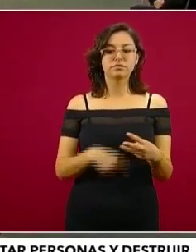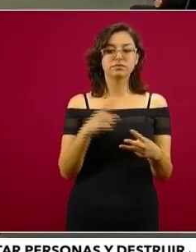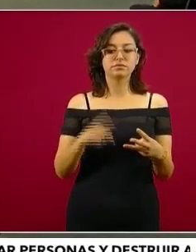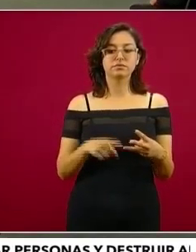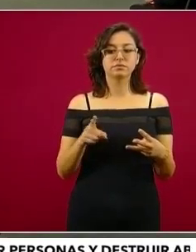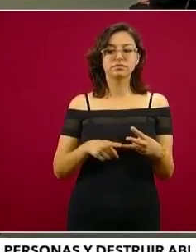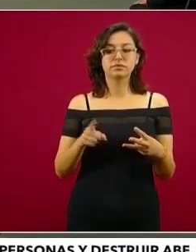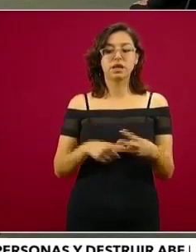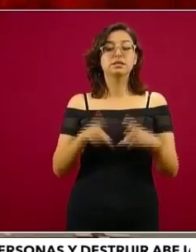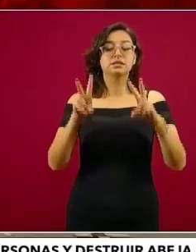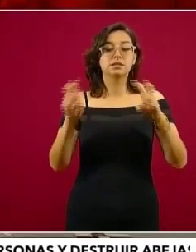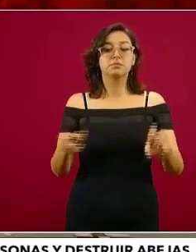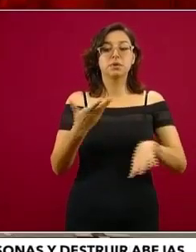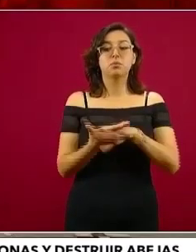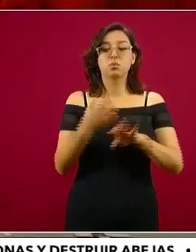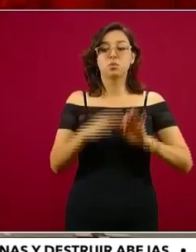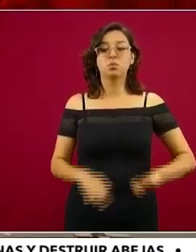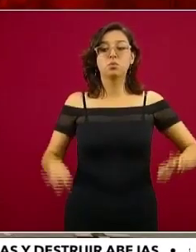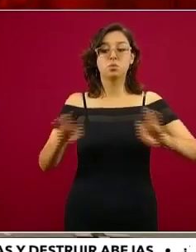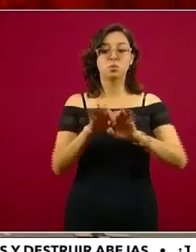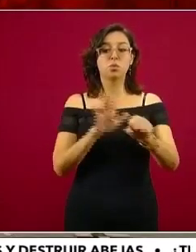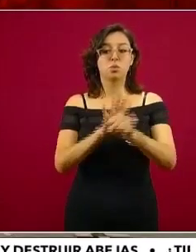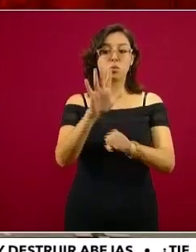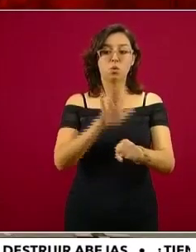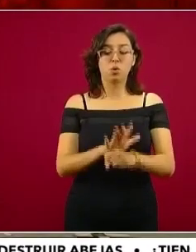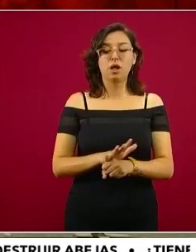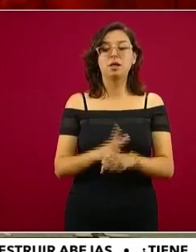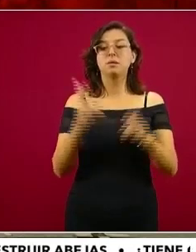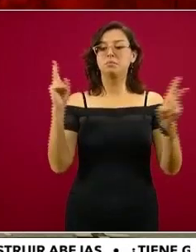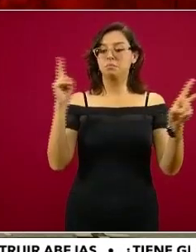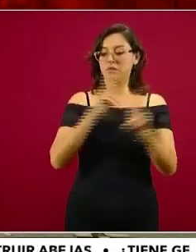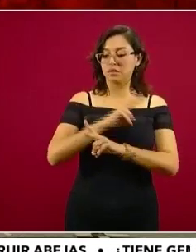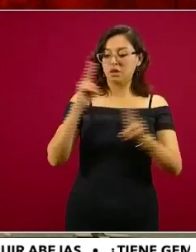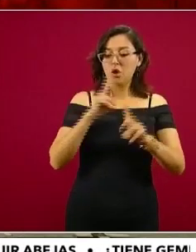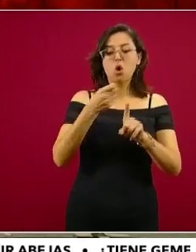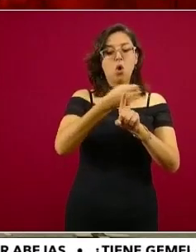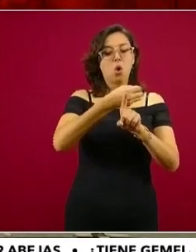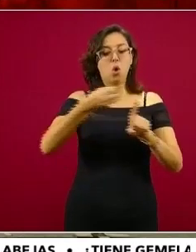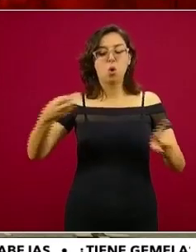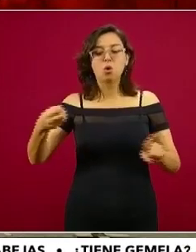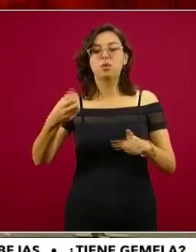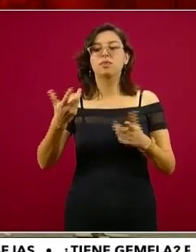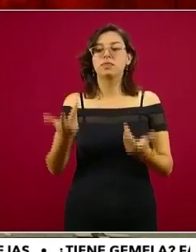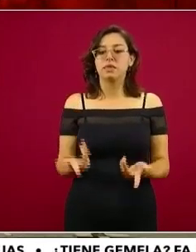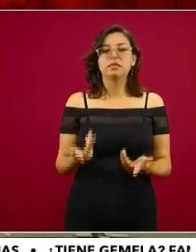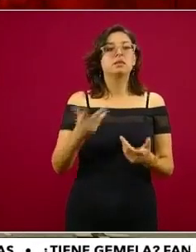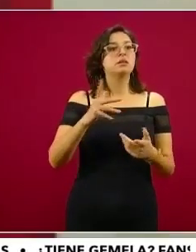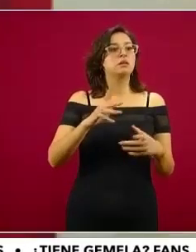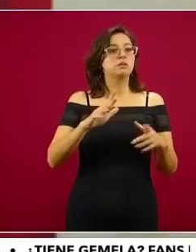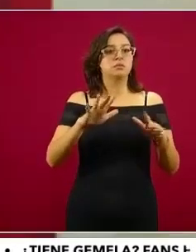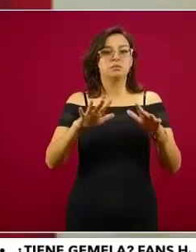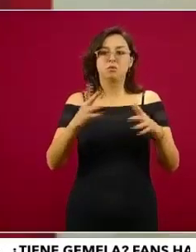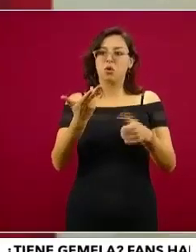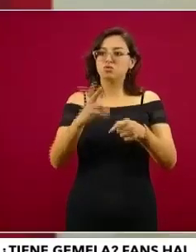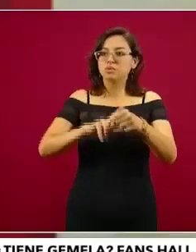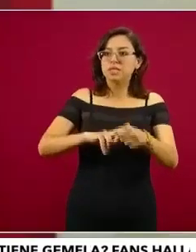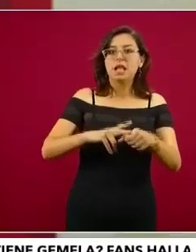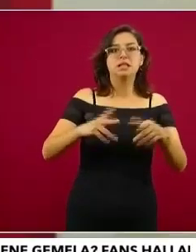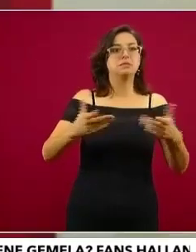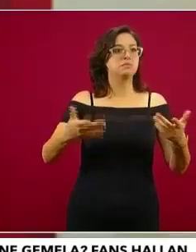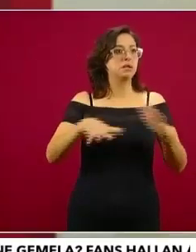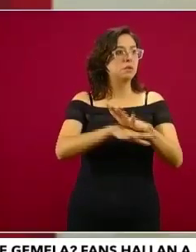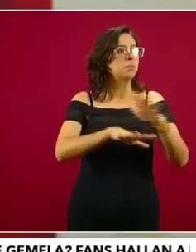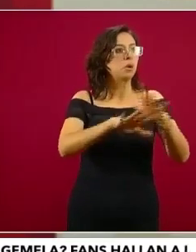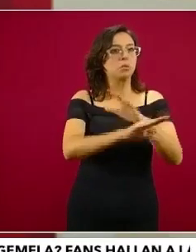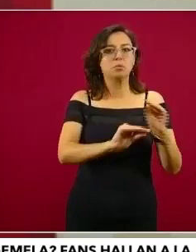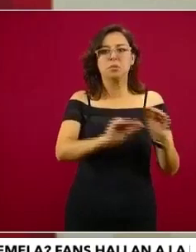es la reorganización del uso de los ventiladores con un esquema solidario entre instituciones. Por ejemplo, hasta hace